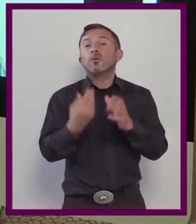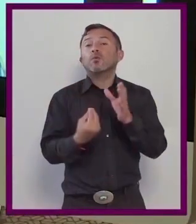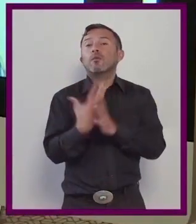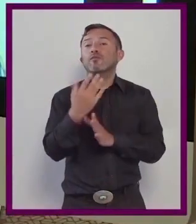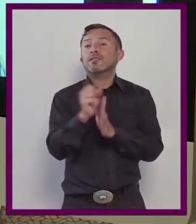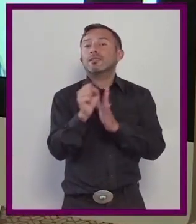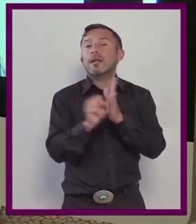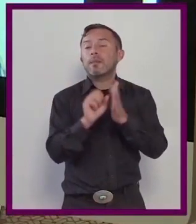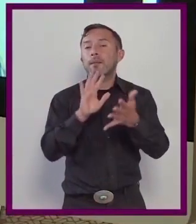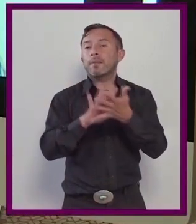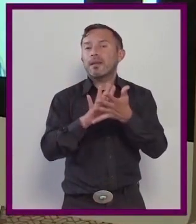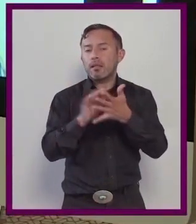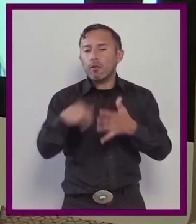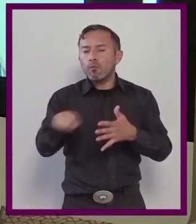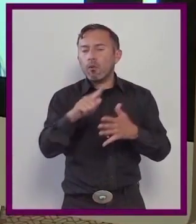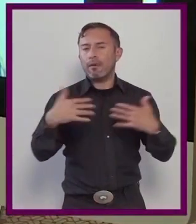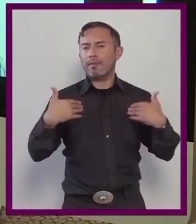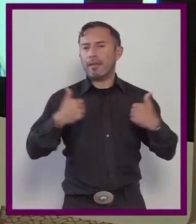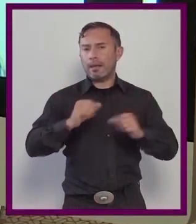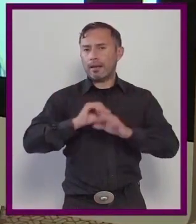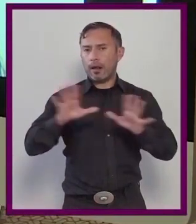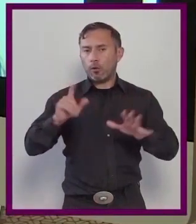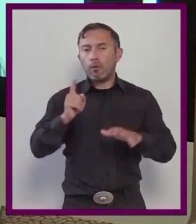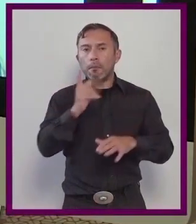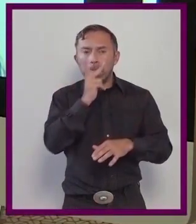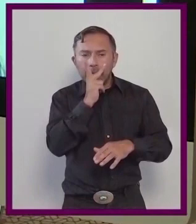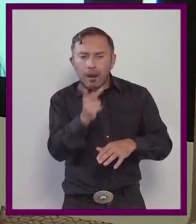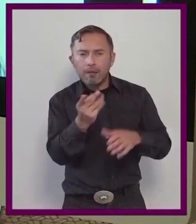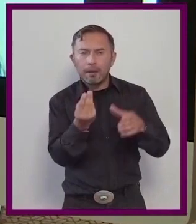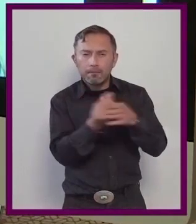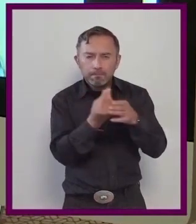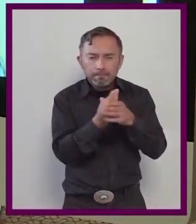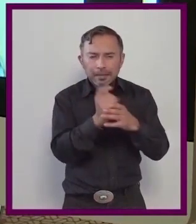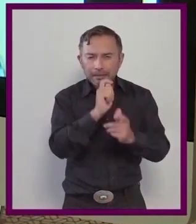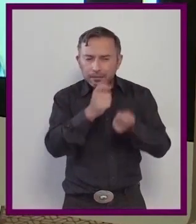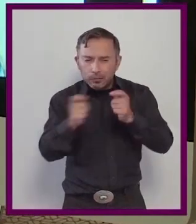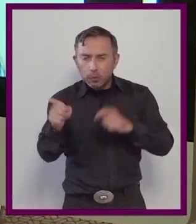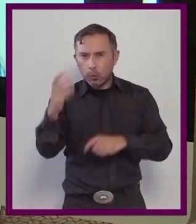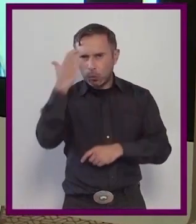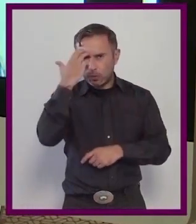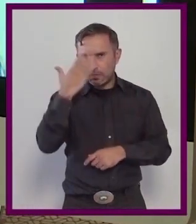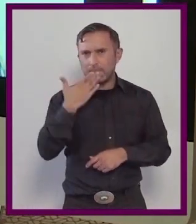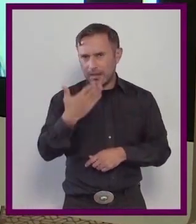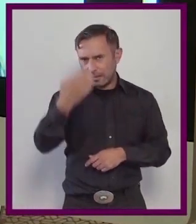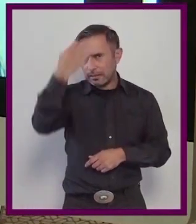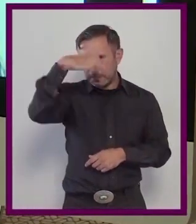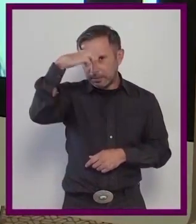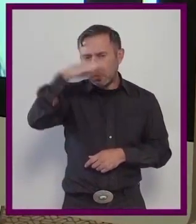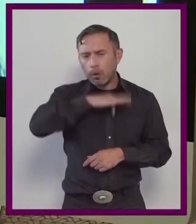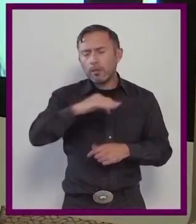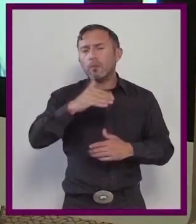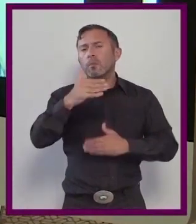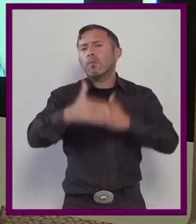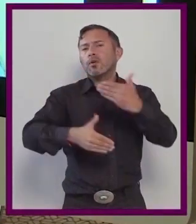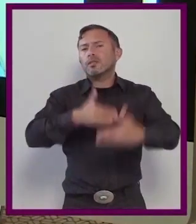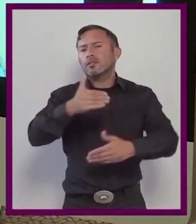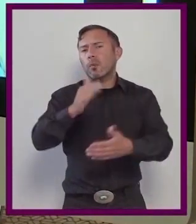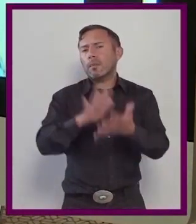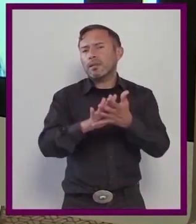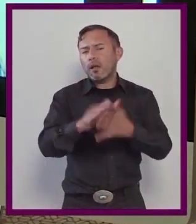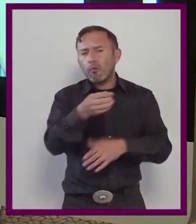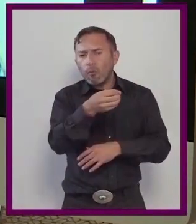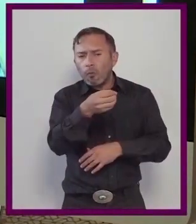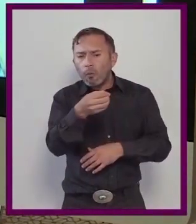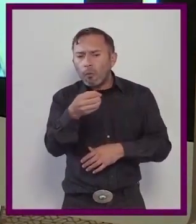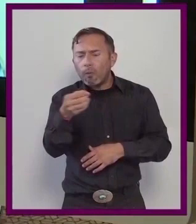dentro dentro de este sistema penal. O sea, que verdaderamente tienen los conocimientos técnicos para llevar todo el proceso